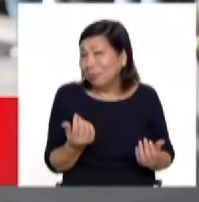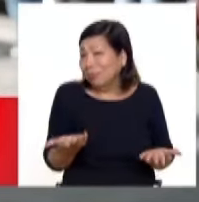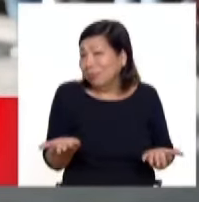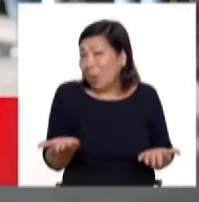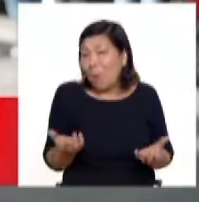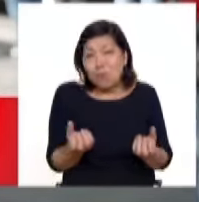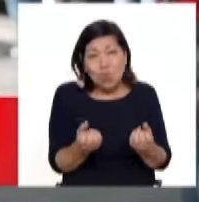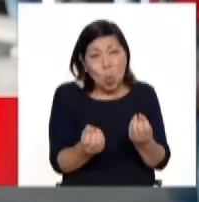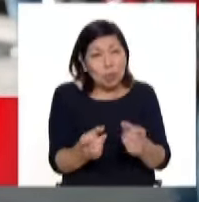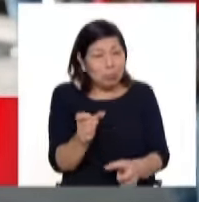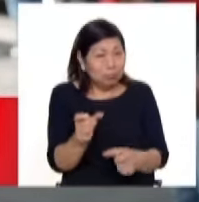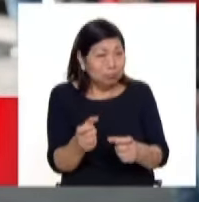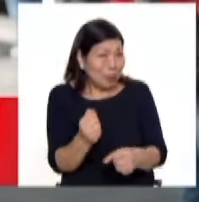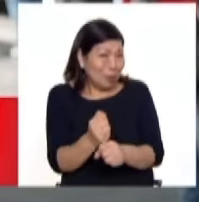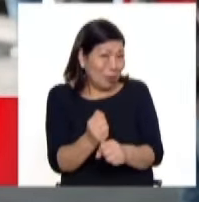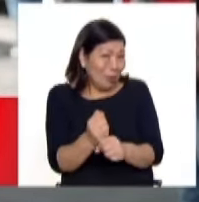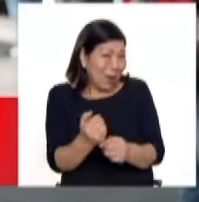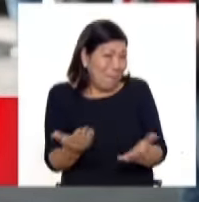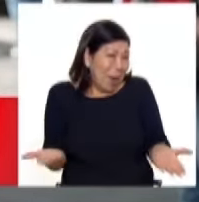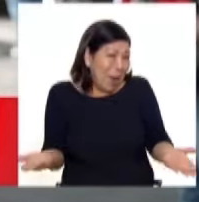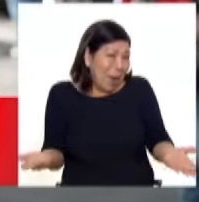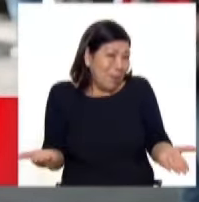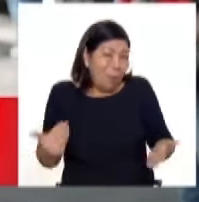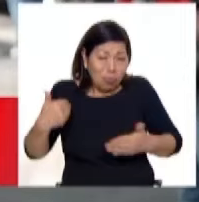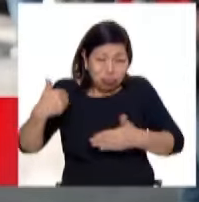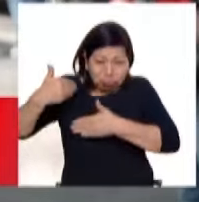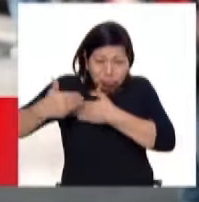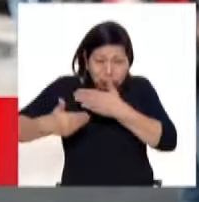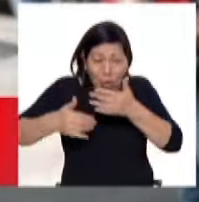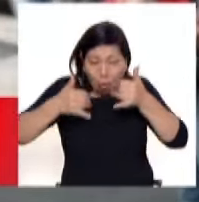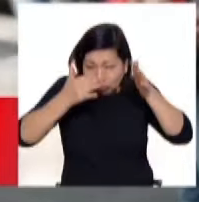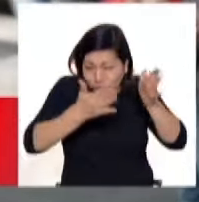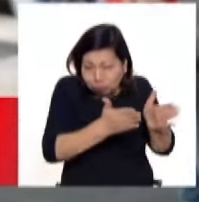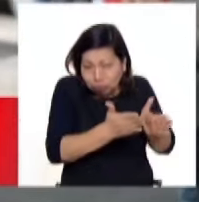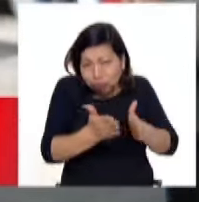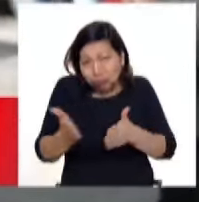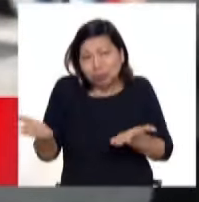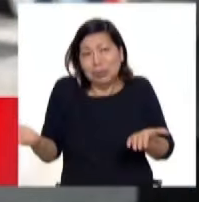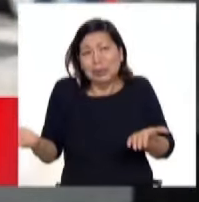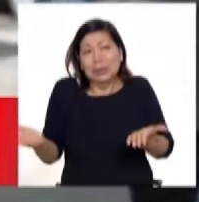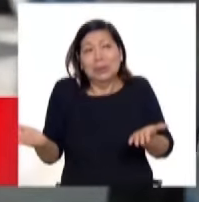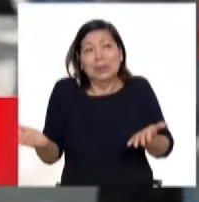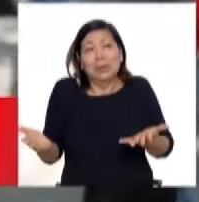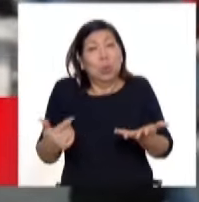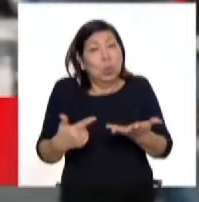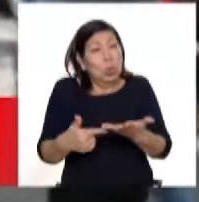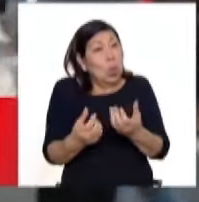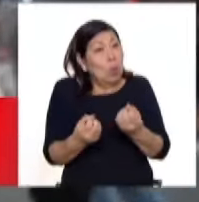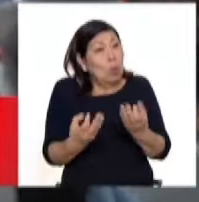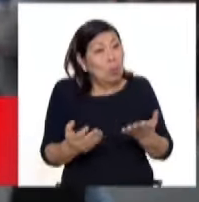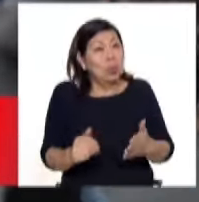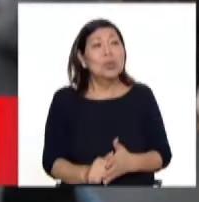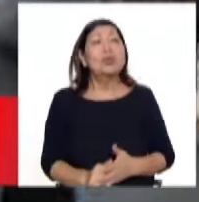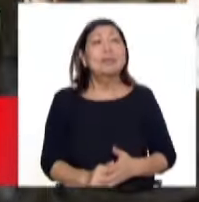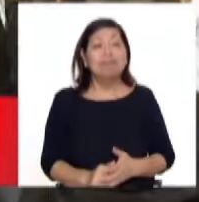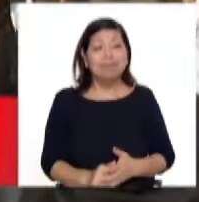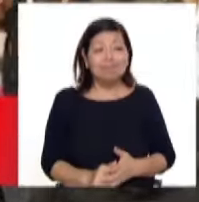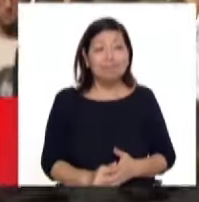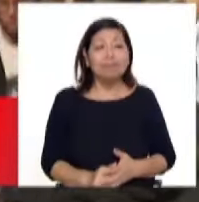económica, la cantidad de trabajos que genera el toro, es muchísimo lo que se